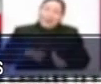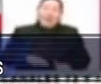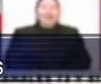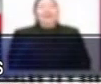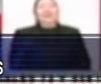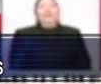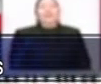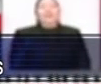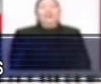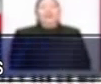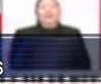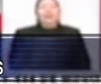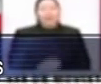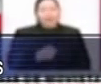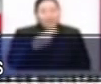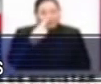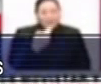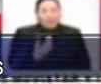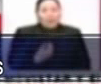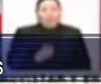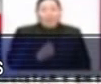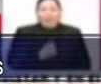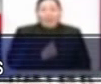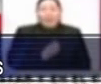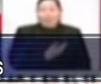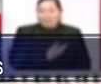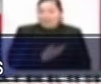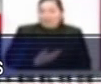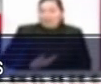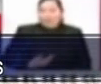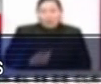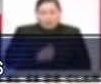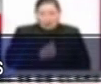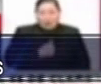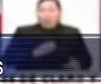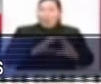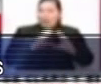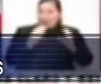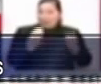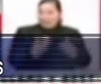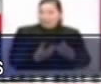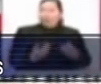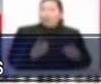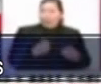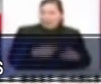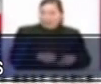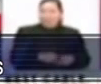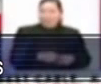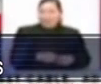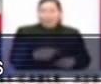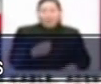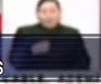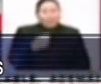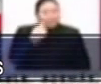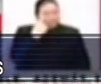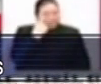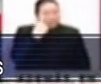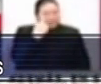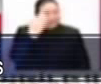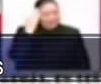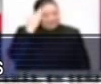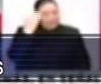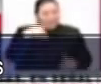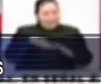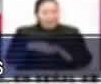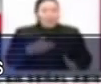presidencia que me honro en tener como presidente del Congreso, se lo digo también como conocedor dentro de la